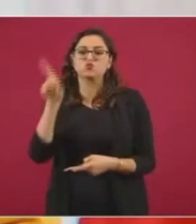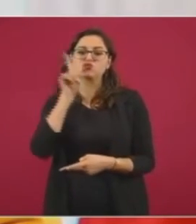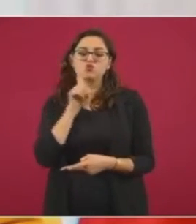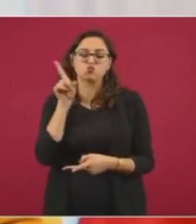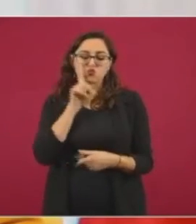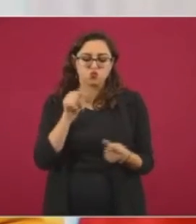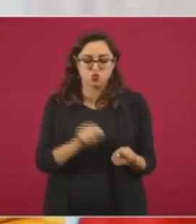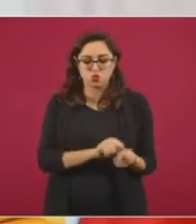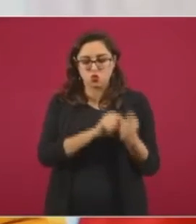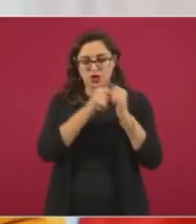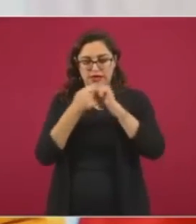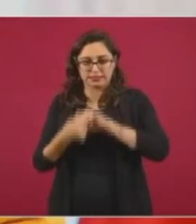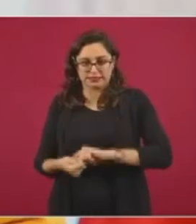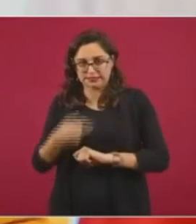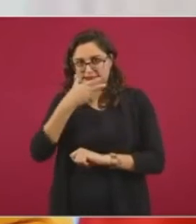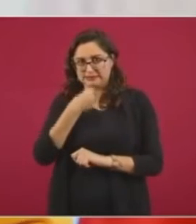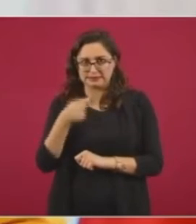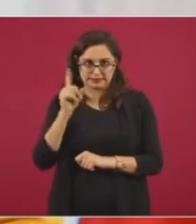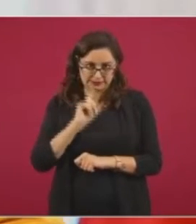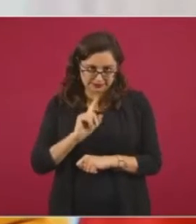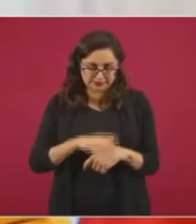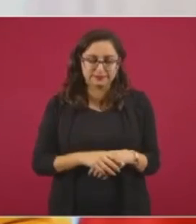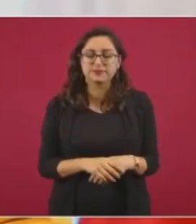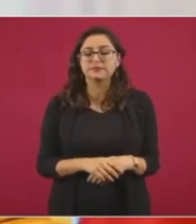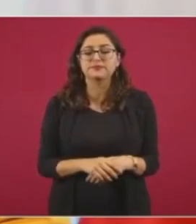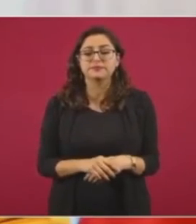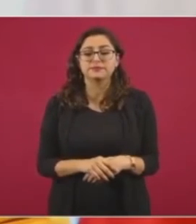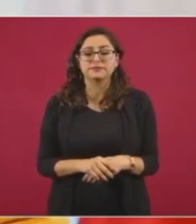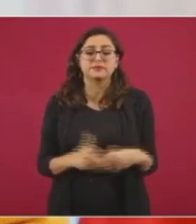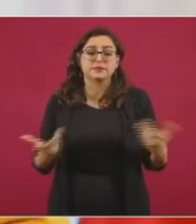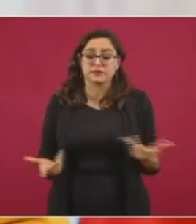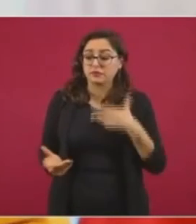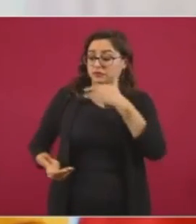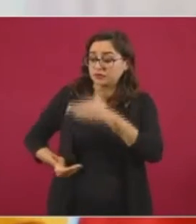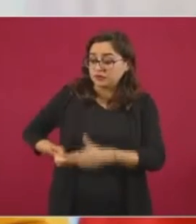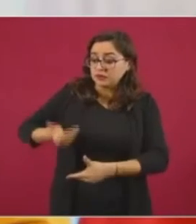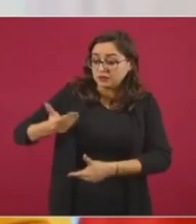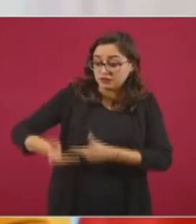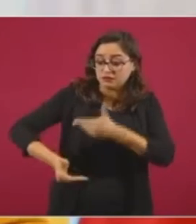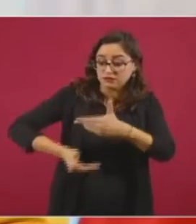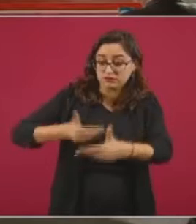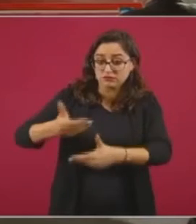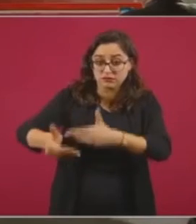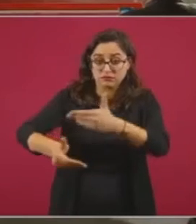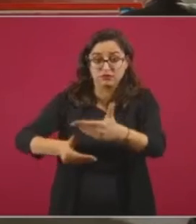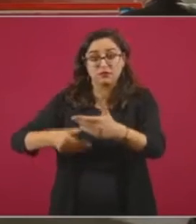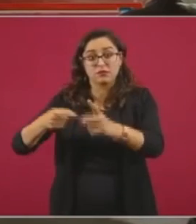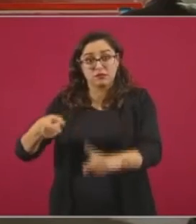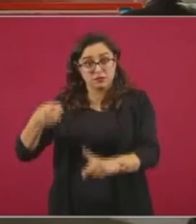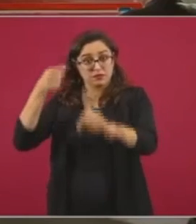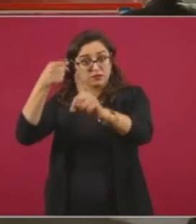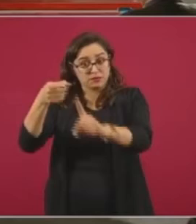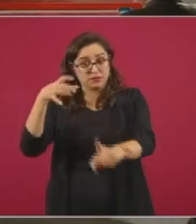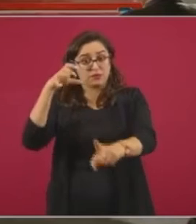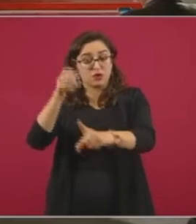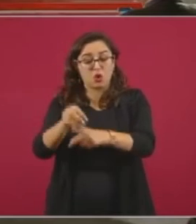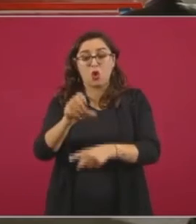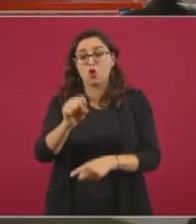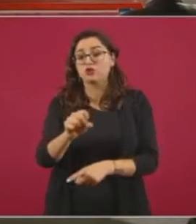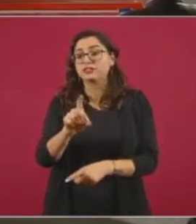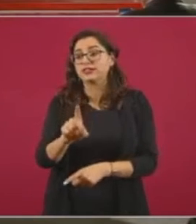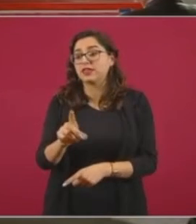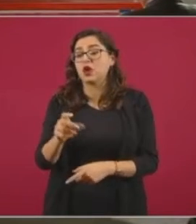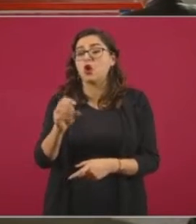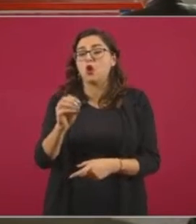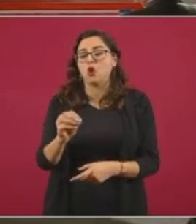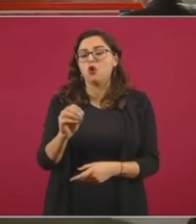transgénero. A pesar de los mencionados avances, el progreso hacia los objetivos de desarrollo sostenible